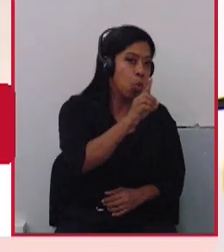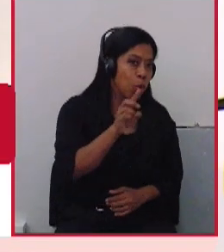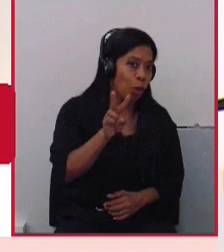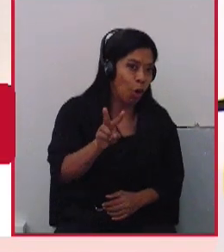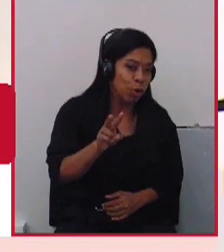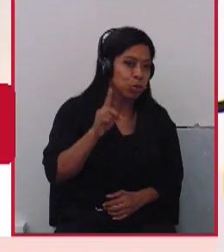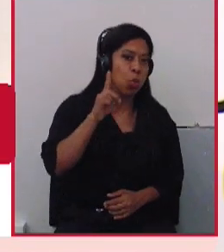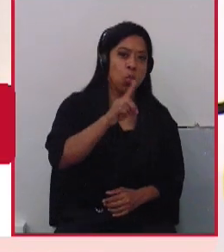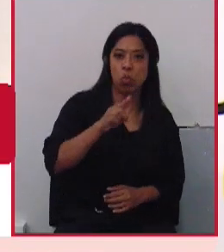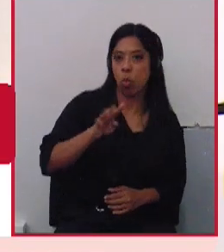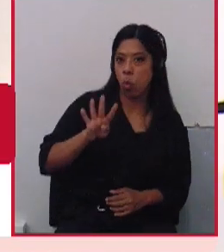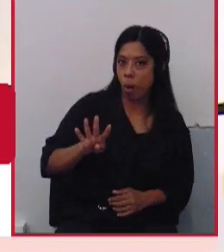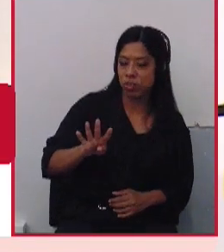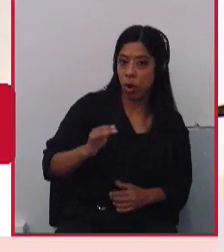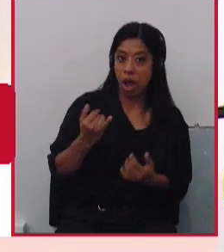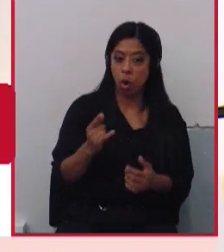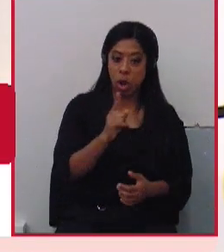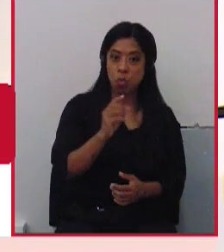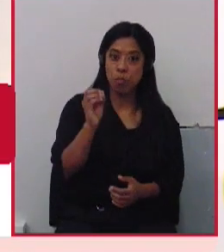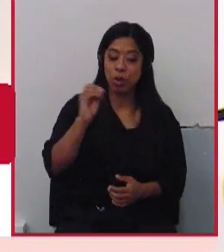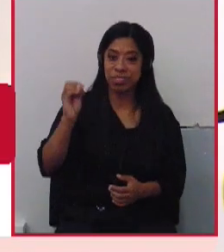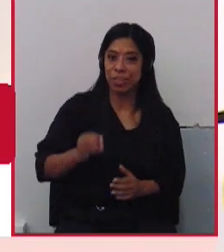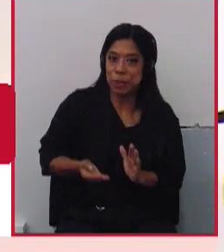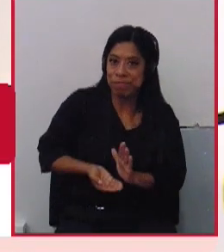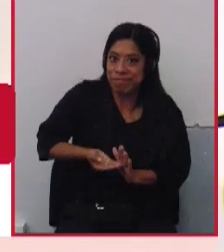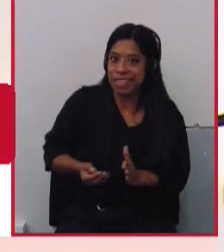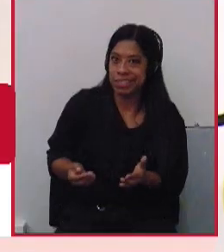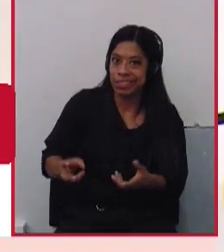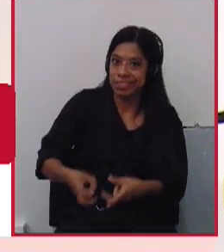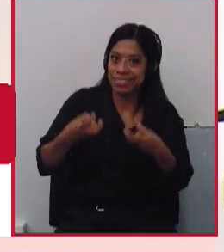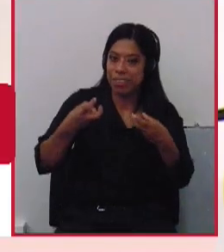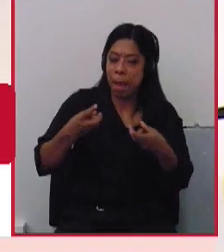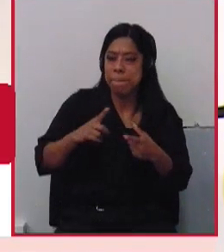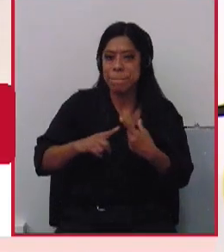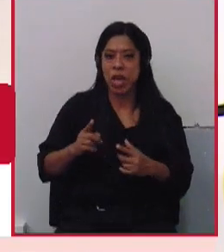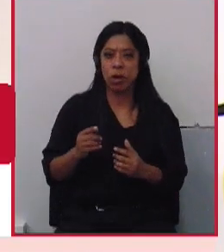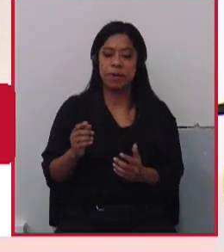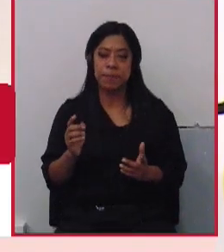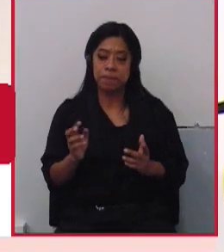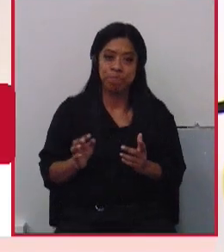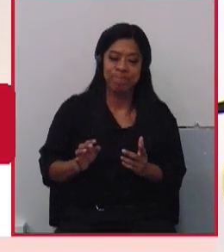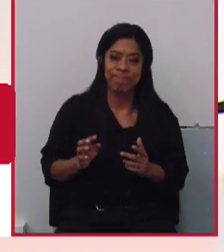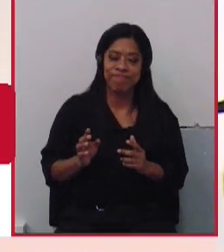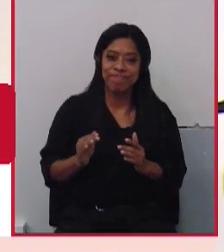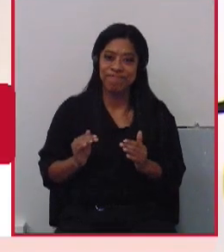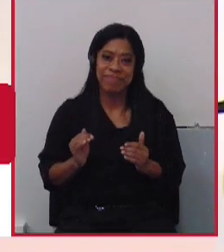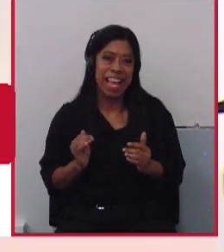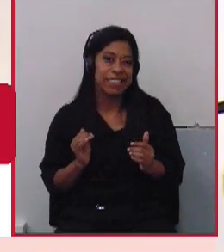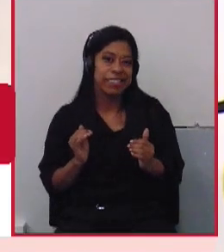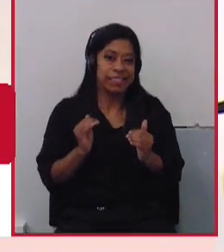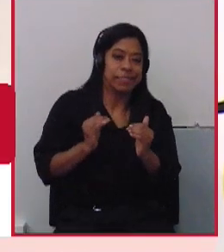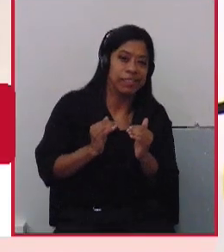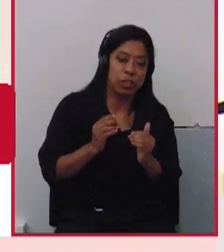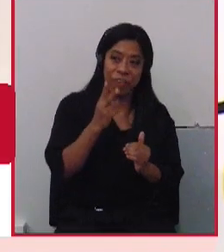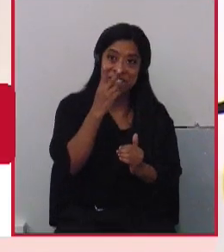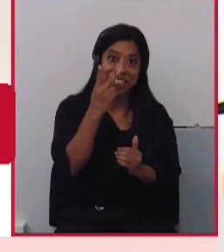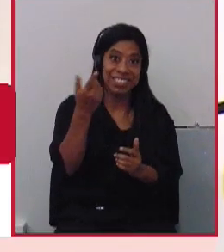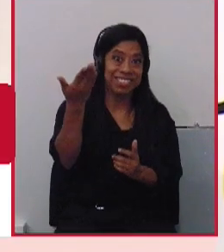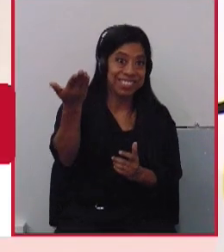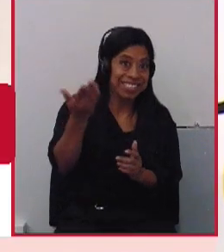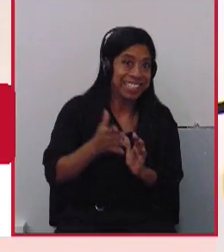pero sostenido ya estamos con 1% más de recuperación. Pero solamente alcanzando, como has